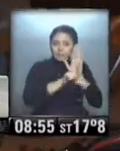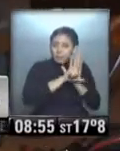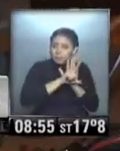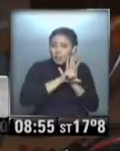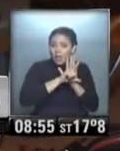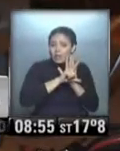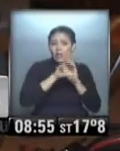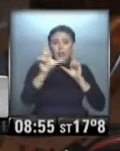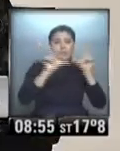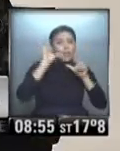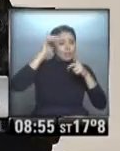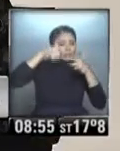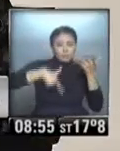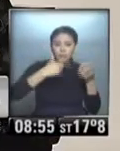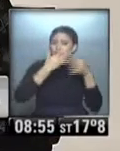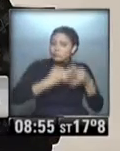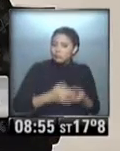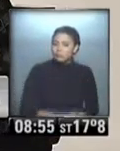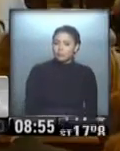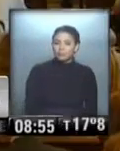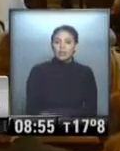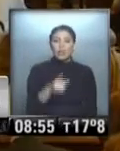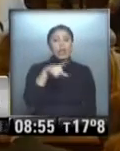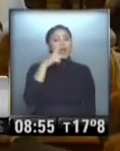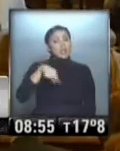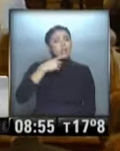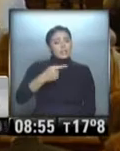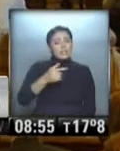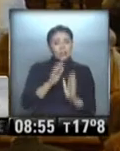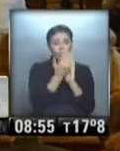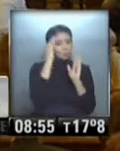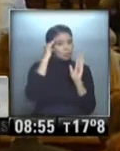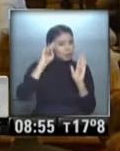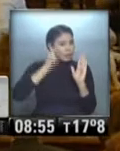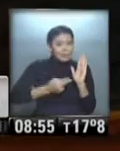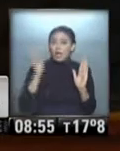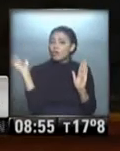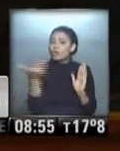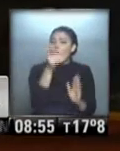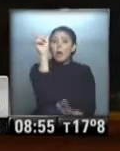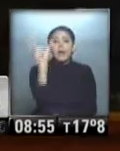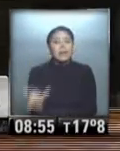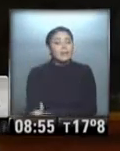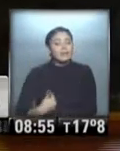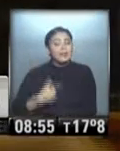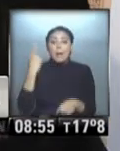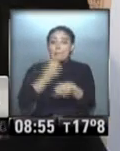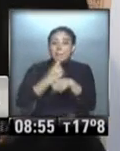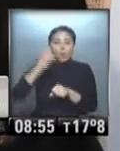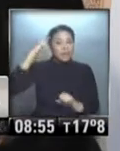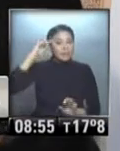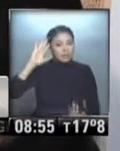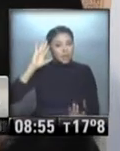definitiva de la ley de medios de comunicación. Decidieron que es constitucional y todo el país debe pensar, primero,